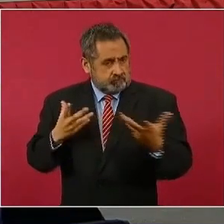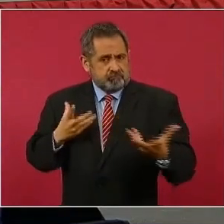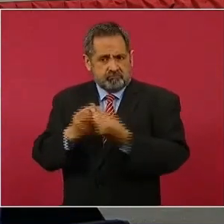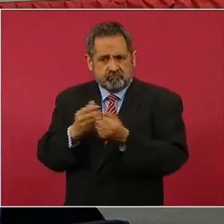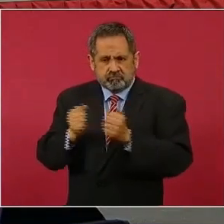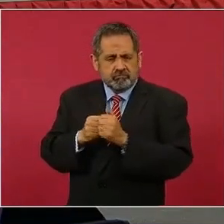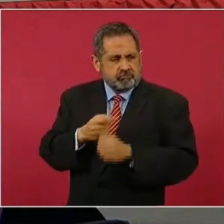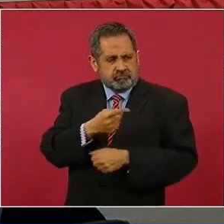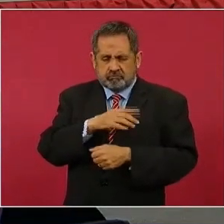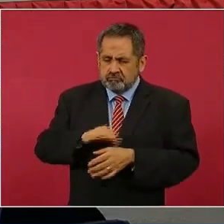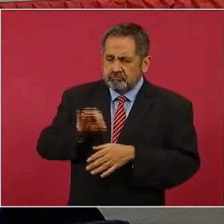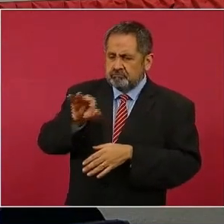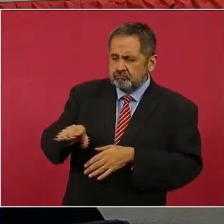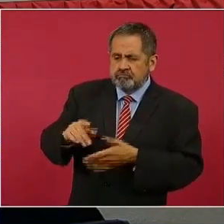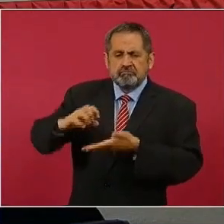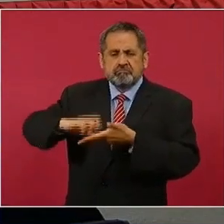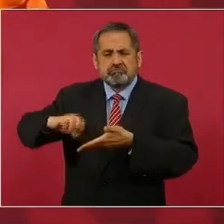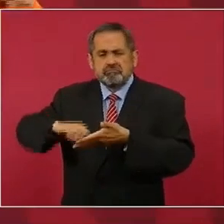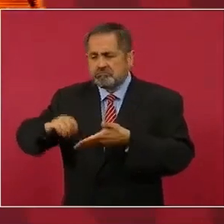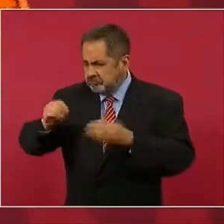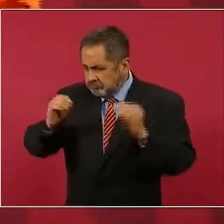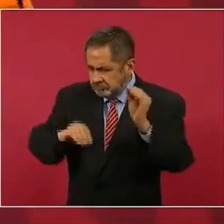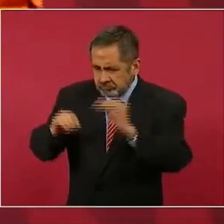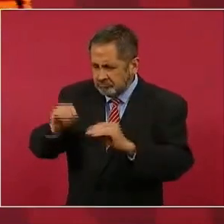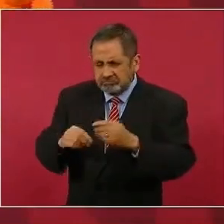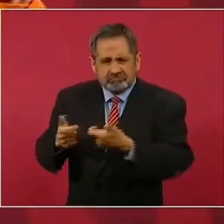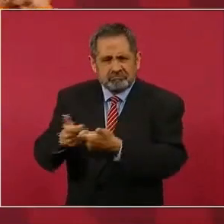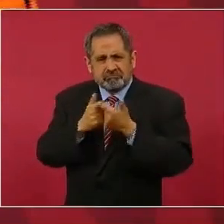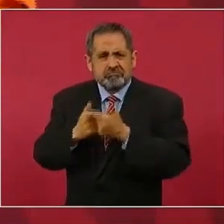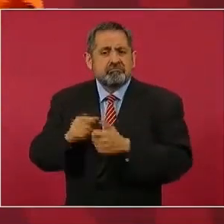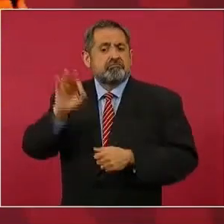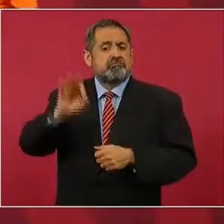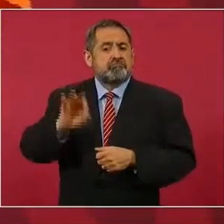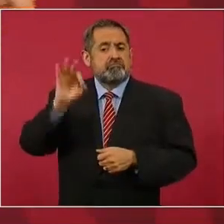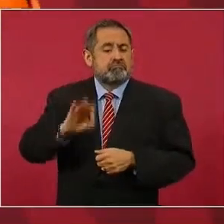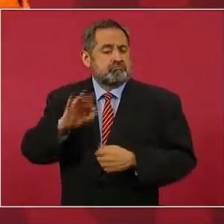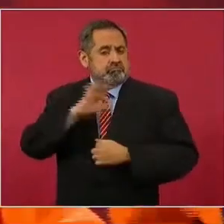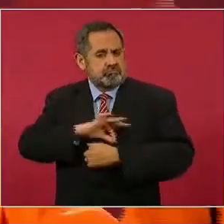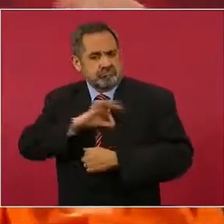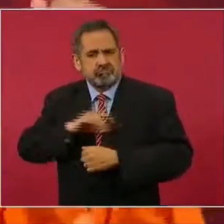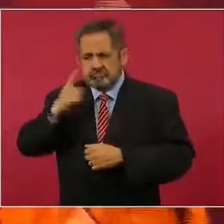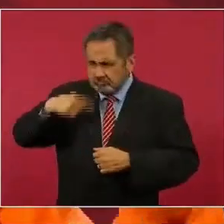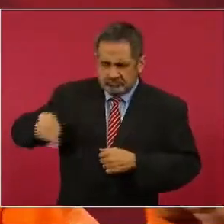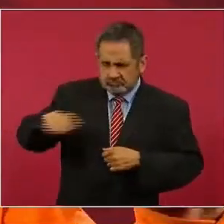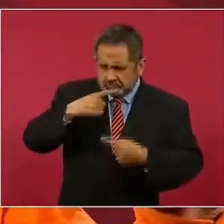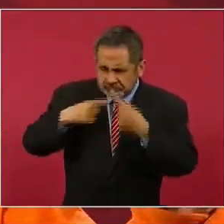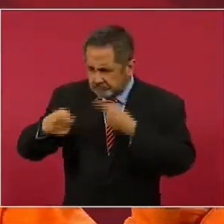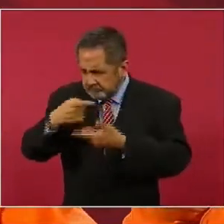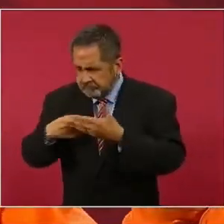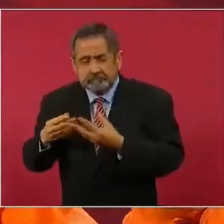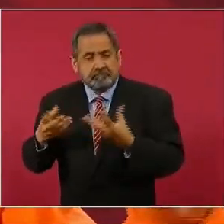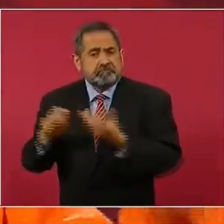un granito, con las cotas sindicales, con una comisión de nosotros los activos jubilados y